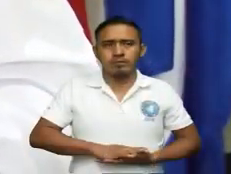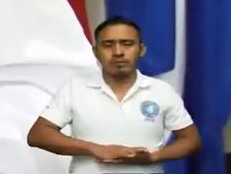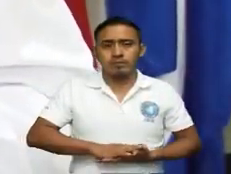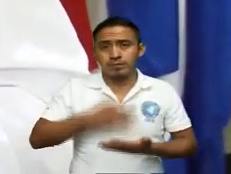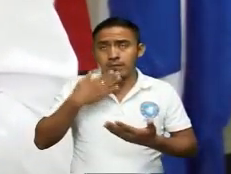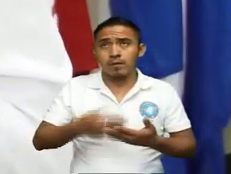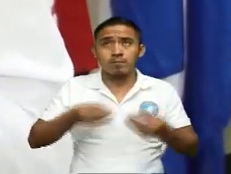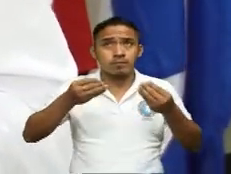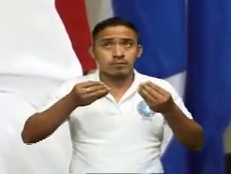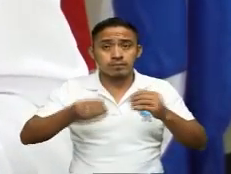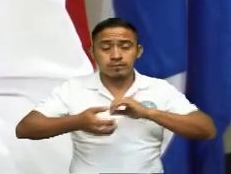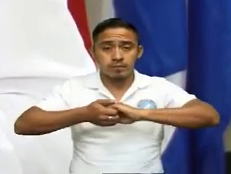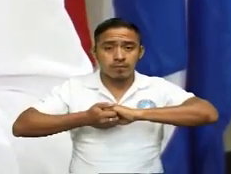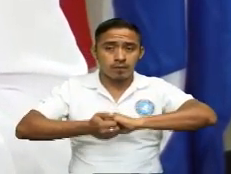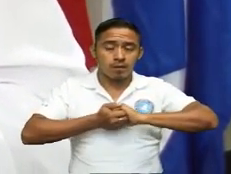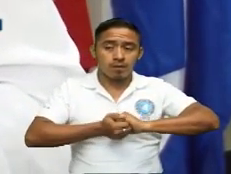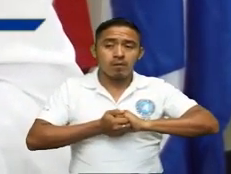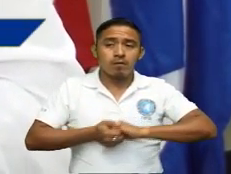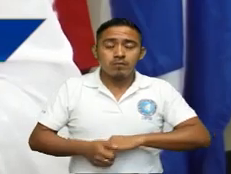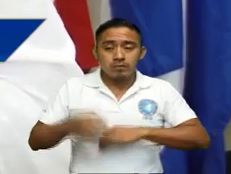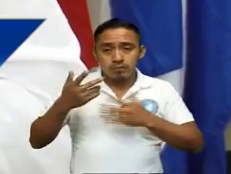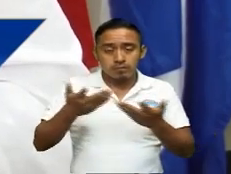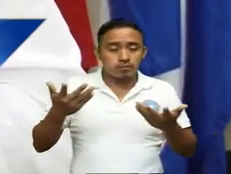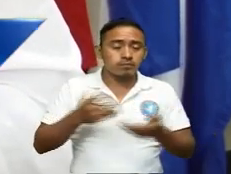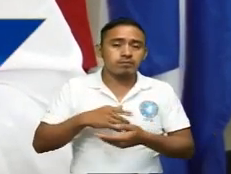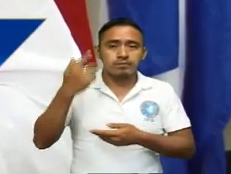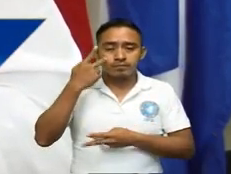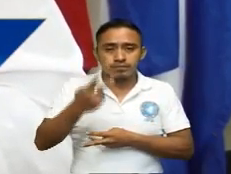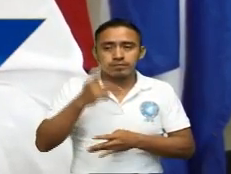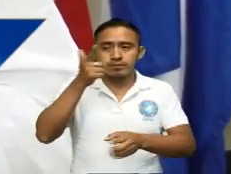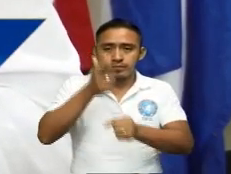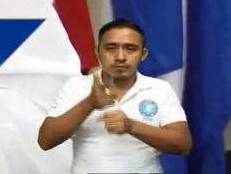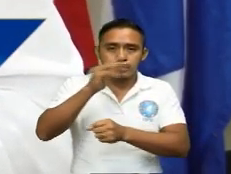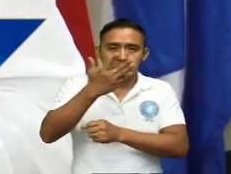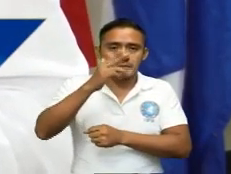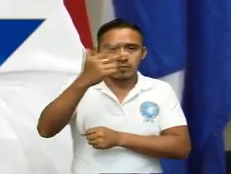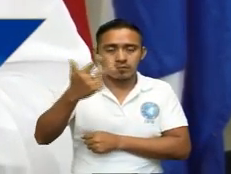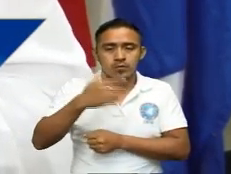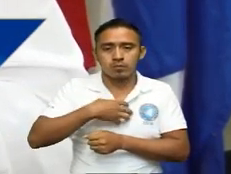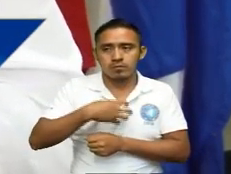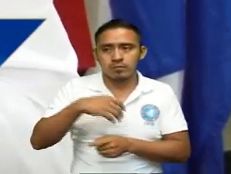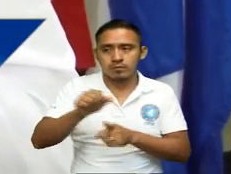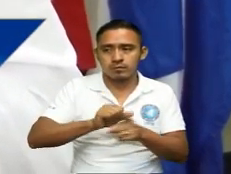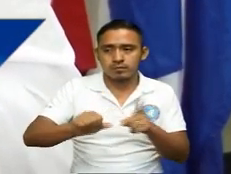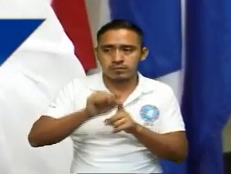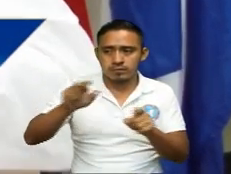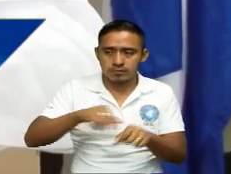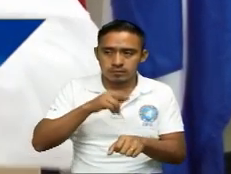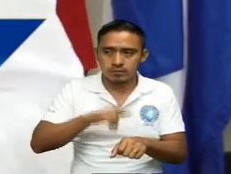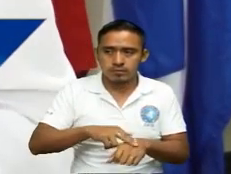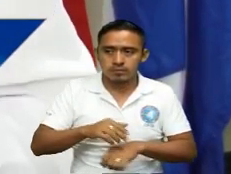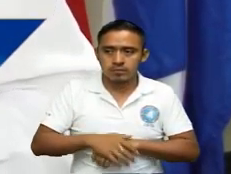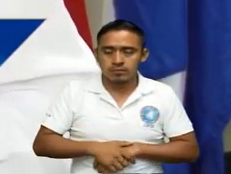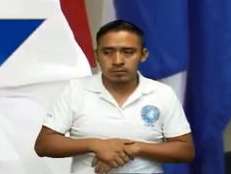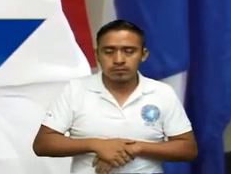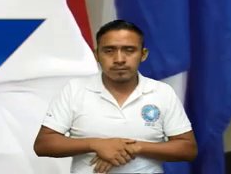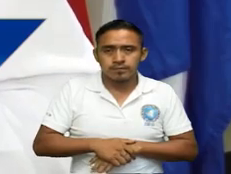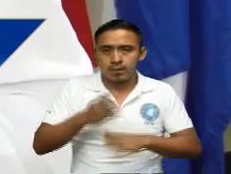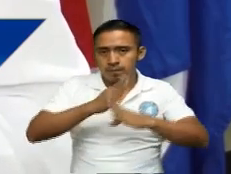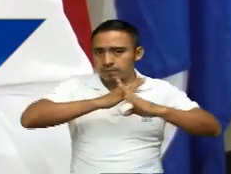Muchas gracias, amigos televidentes, por su fiel sintonía, el canal 98, el canal de la Asamblea Nacional. Estamos de regreso en su gustado programa